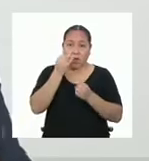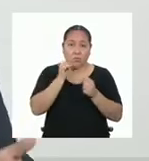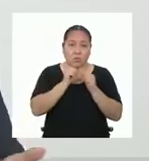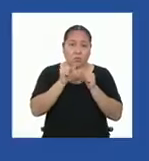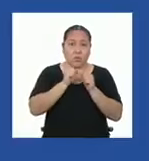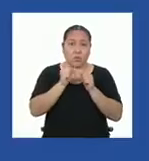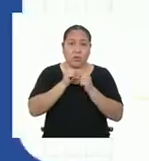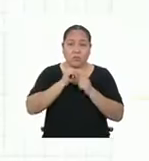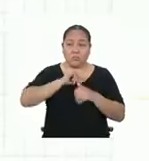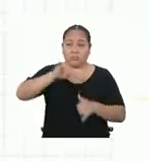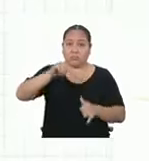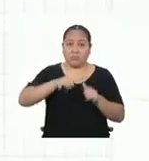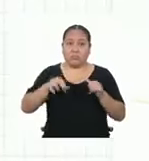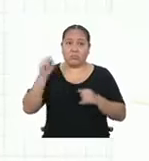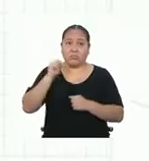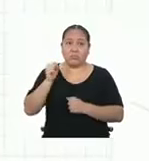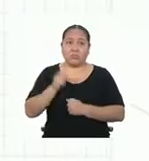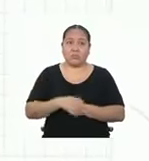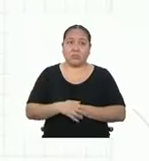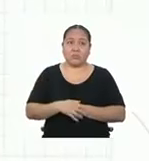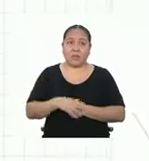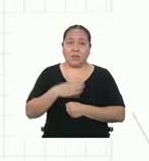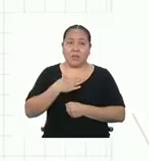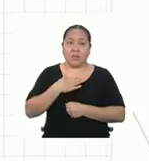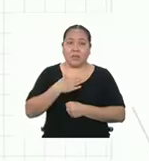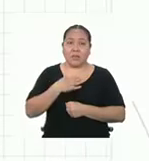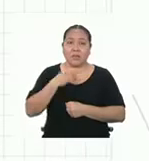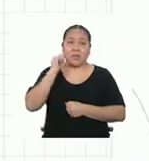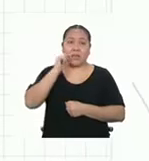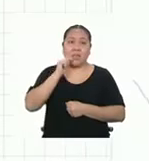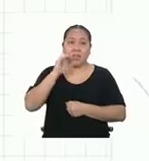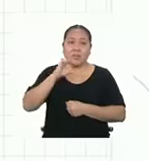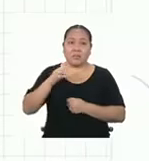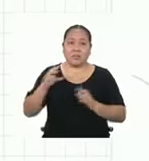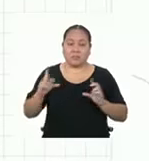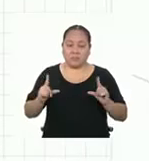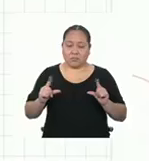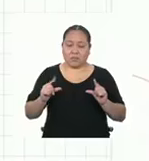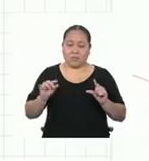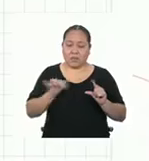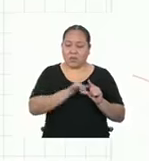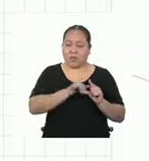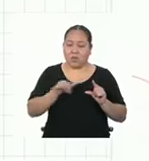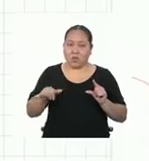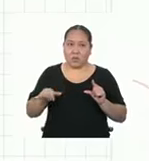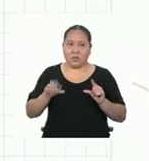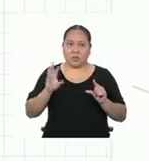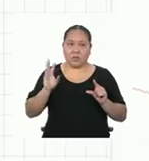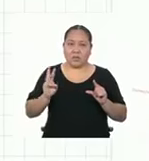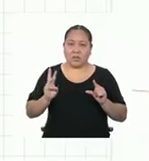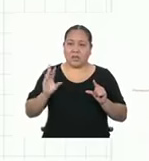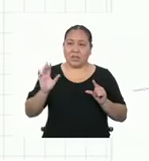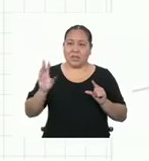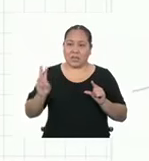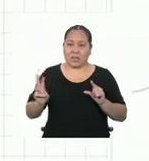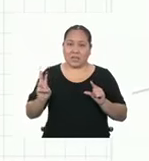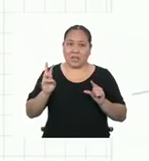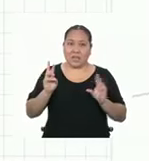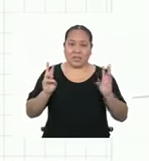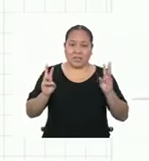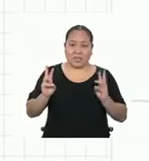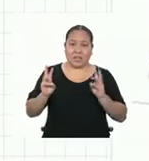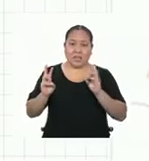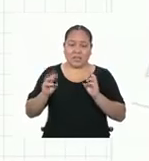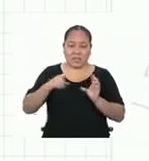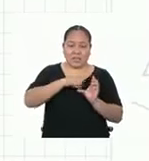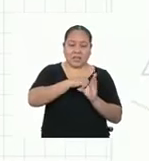¿Alguna medida quizá? Sí, el terreno de mi tía Charo tiene dos ángulos iguales Y miden 66 grados Y el